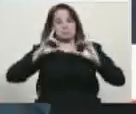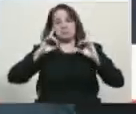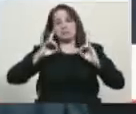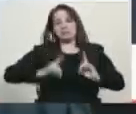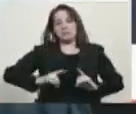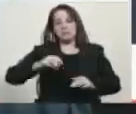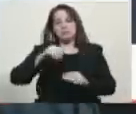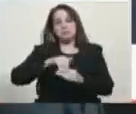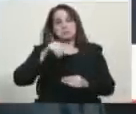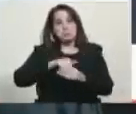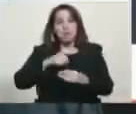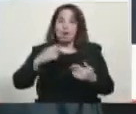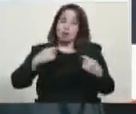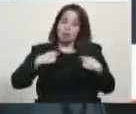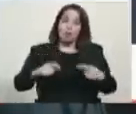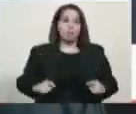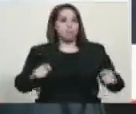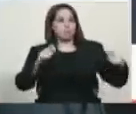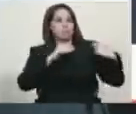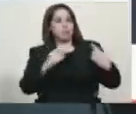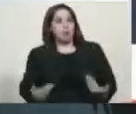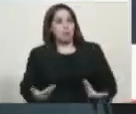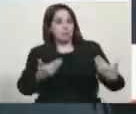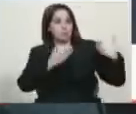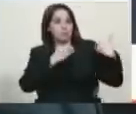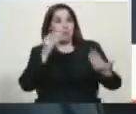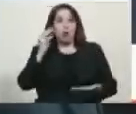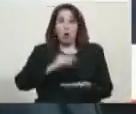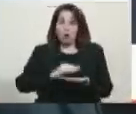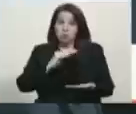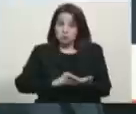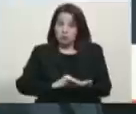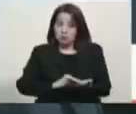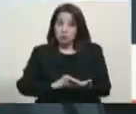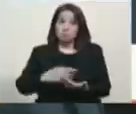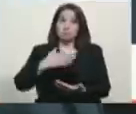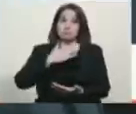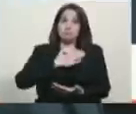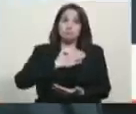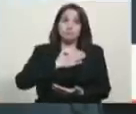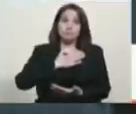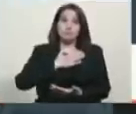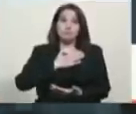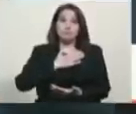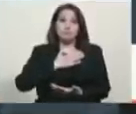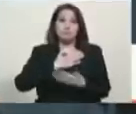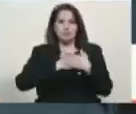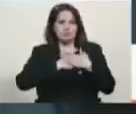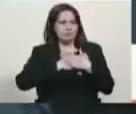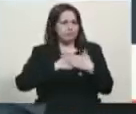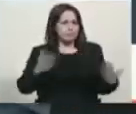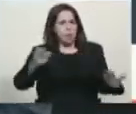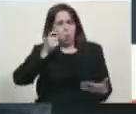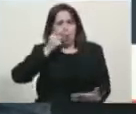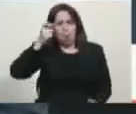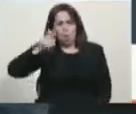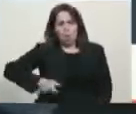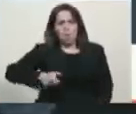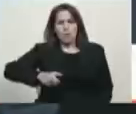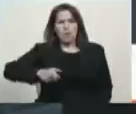vez, este hombre humilde de los barrios, este dirigente obrero que está aquí, este hombre del pueblo y de a